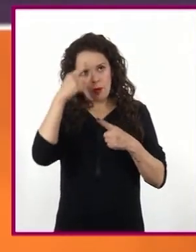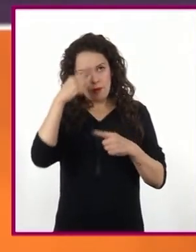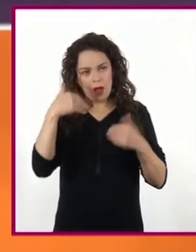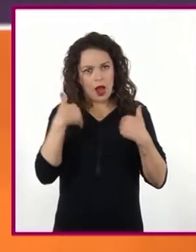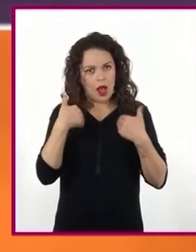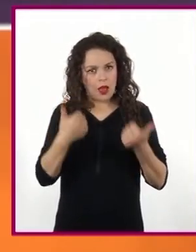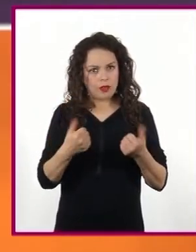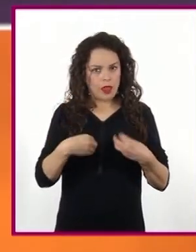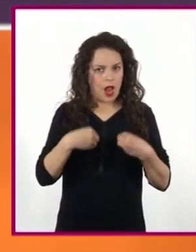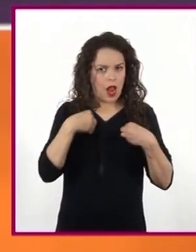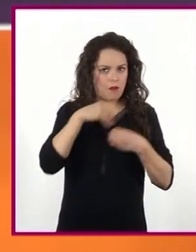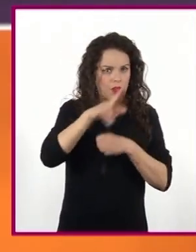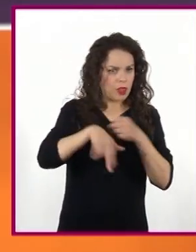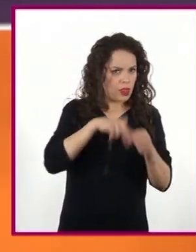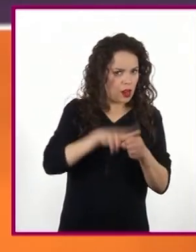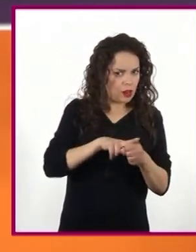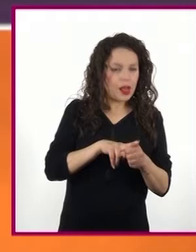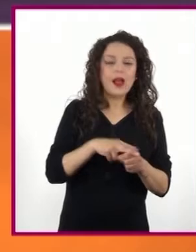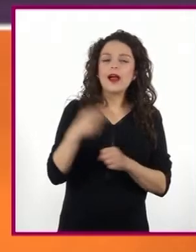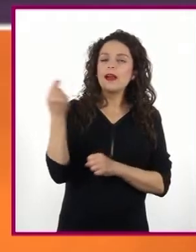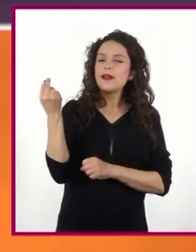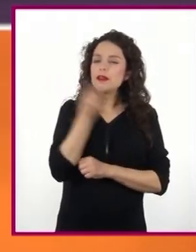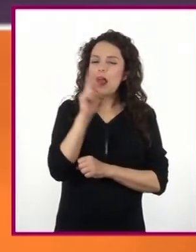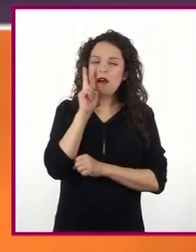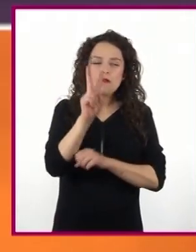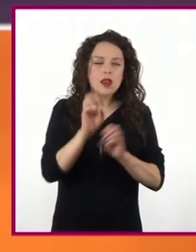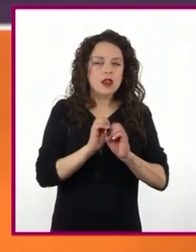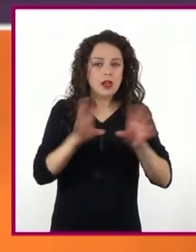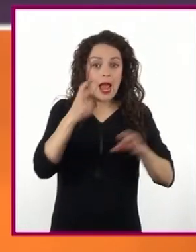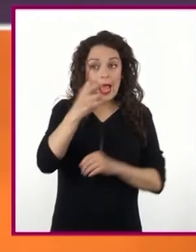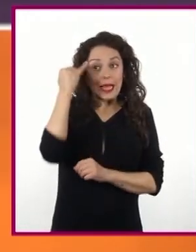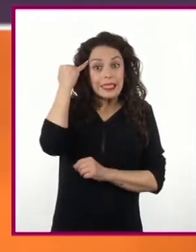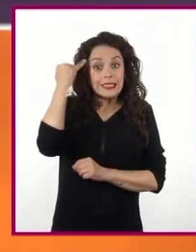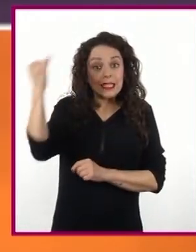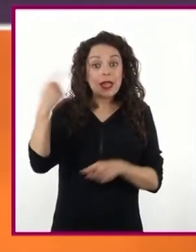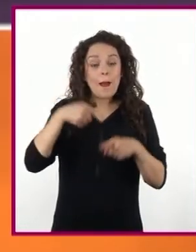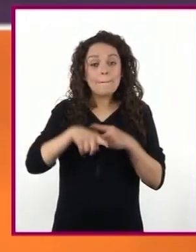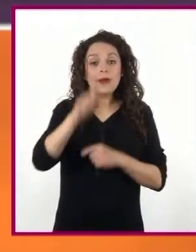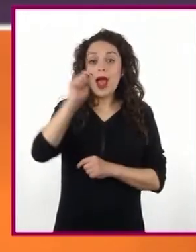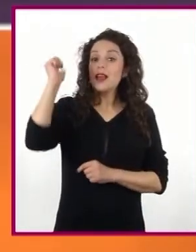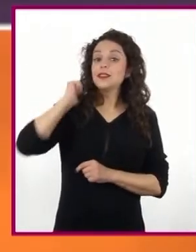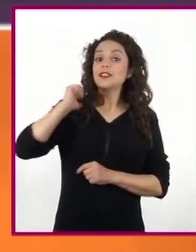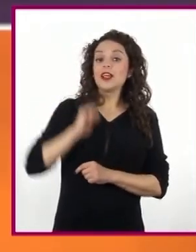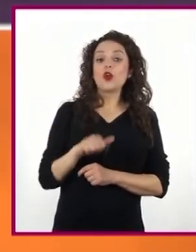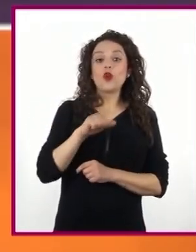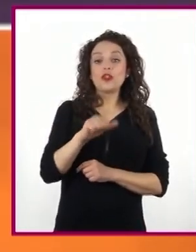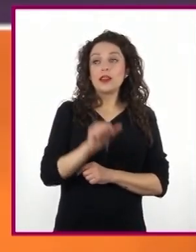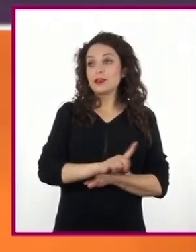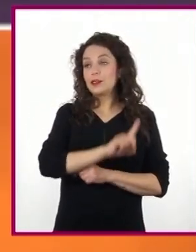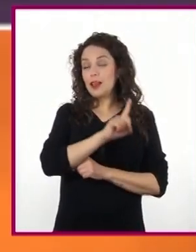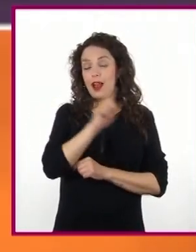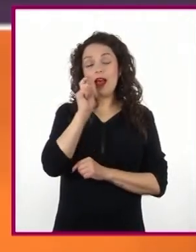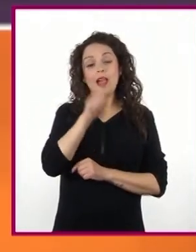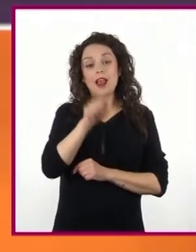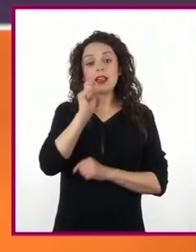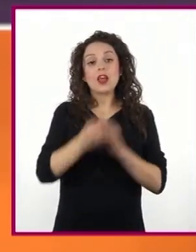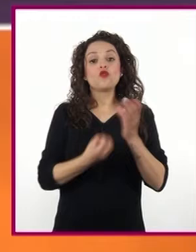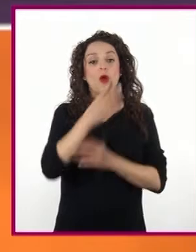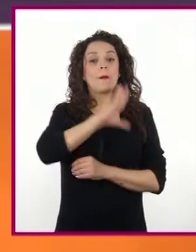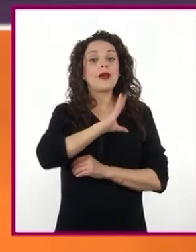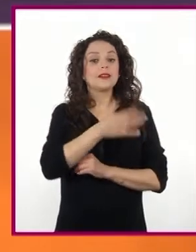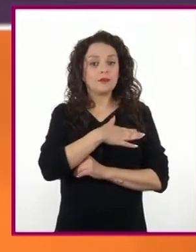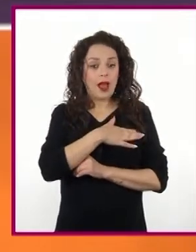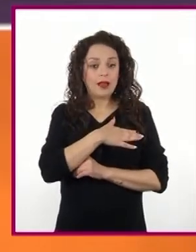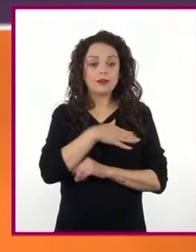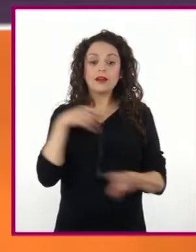la realidad, es necesario hacer notar que dicha idea se empezó a gestar en el siglo XVI en la Nueva España, a través del